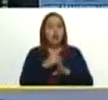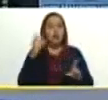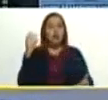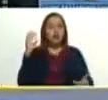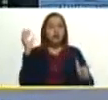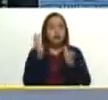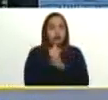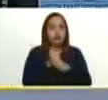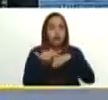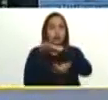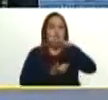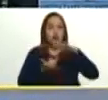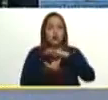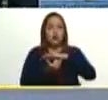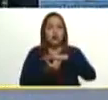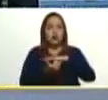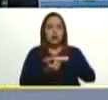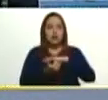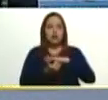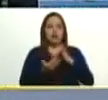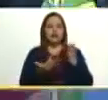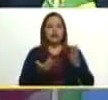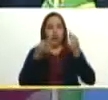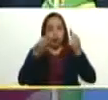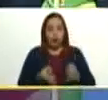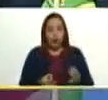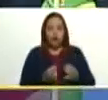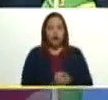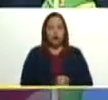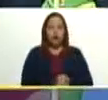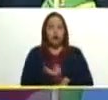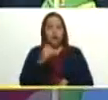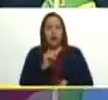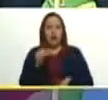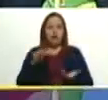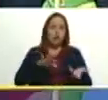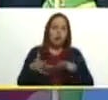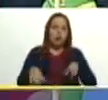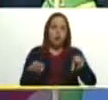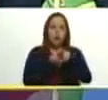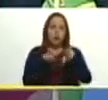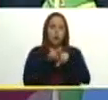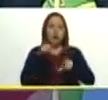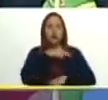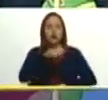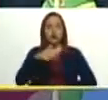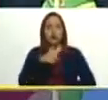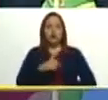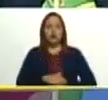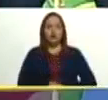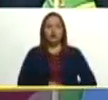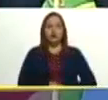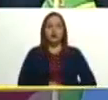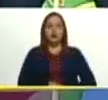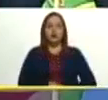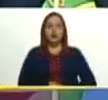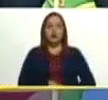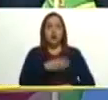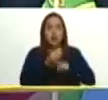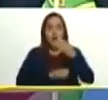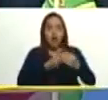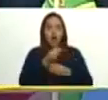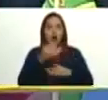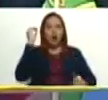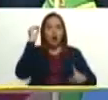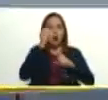las instituciones adecuadas, que se parezcan a nosotros, que se hagan bajo el prisma de